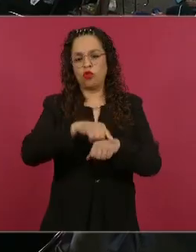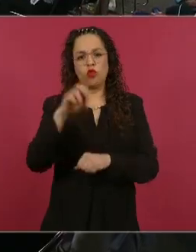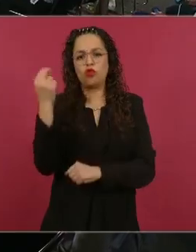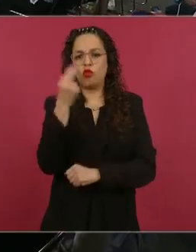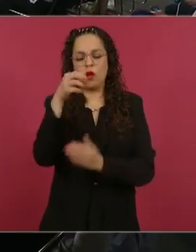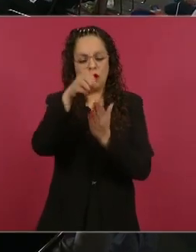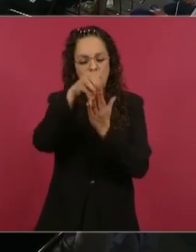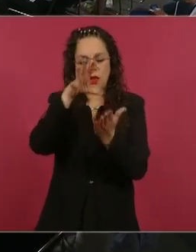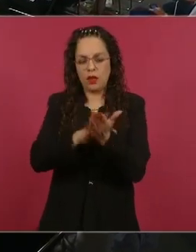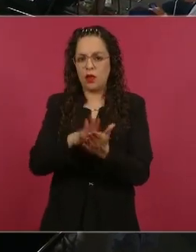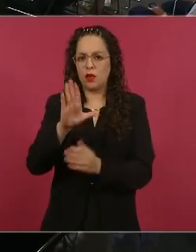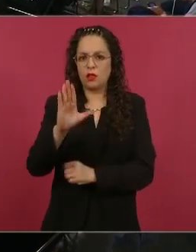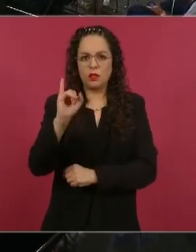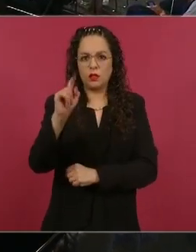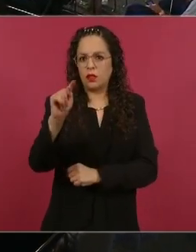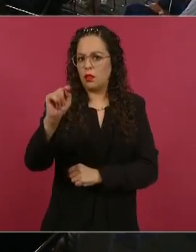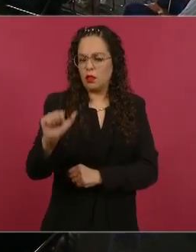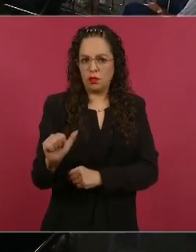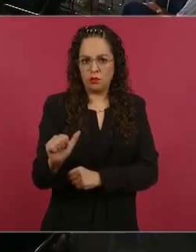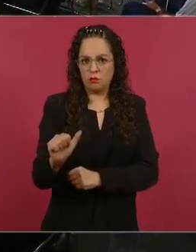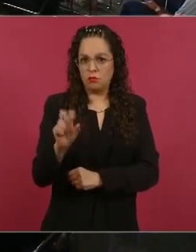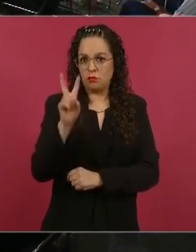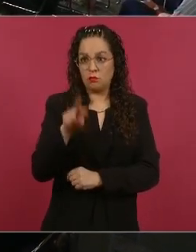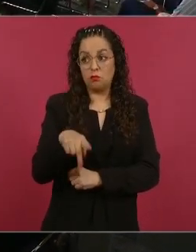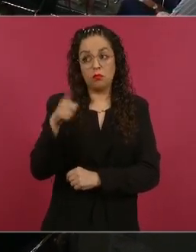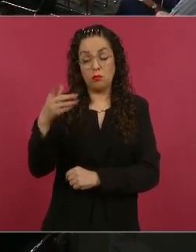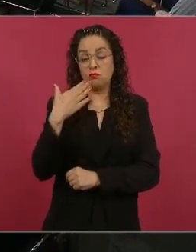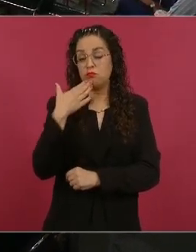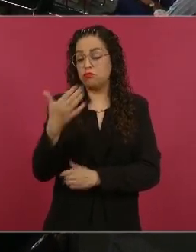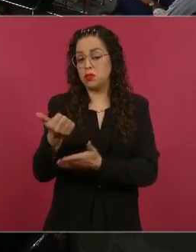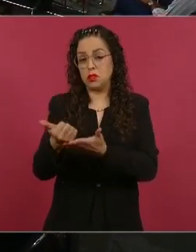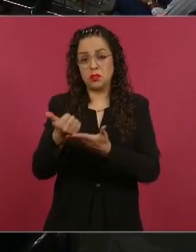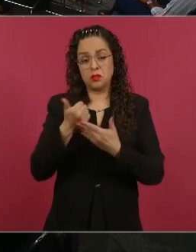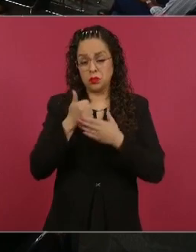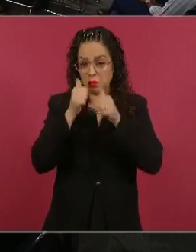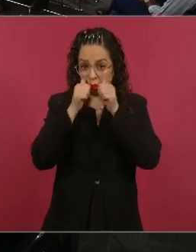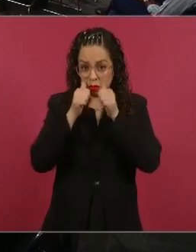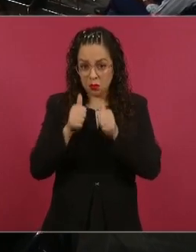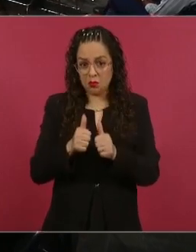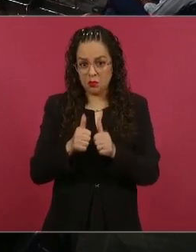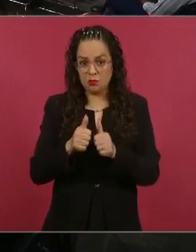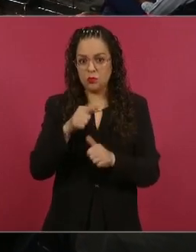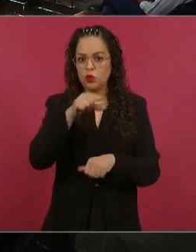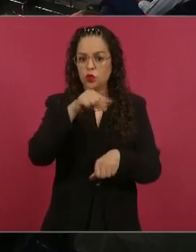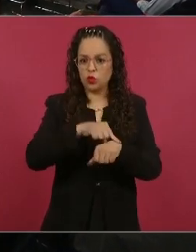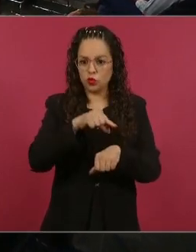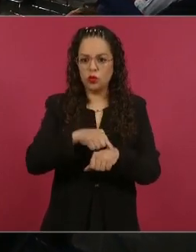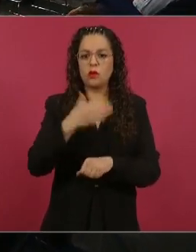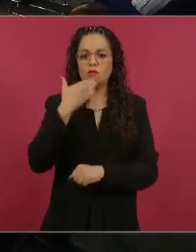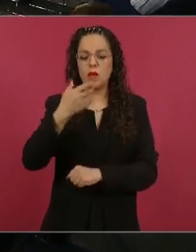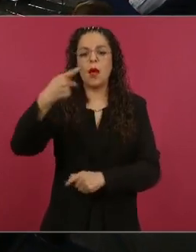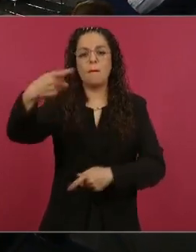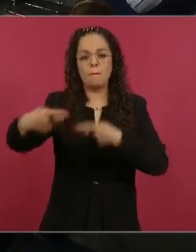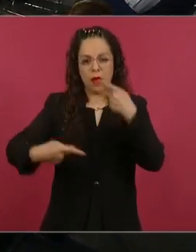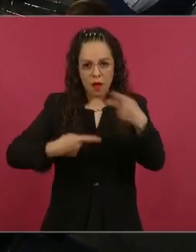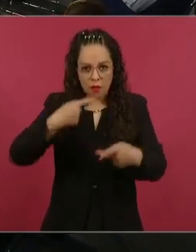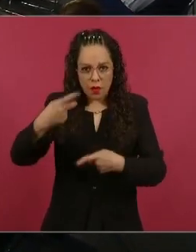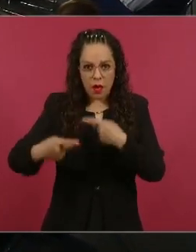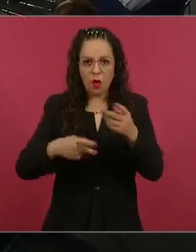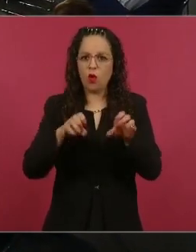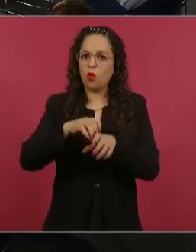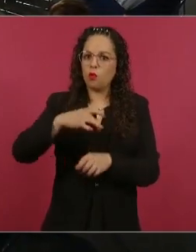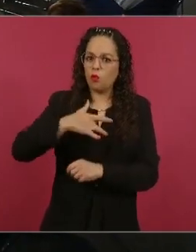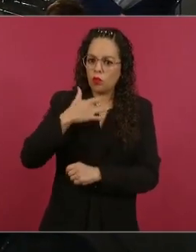sin cita médica de por medio, y con un gesto de buena voluntad el médico cumplió con el ritual de hacerme las preguntas de rigor